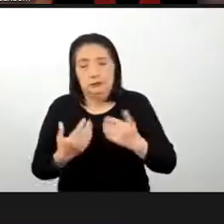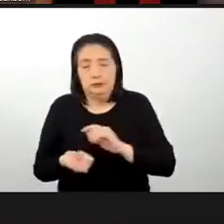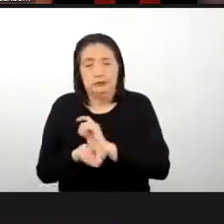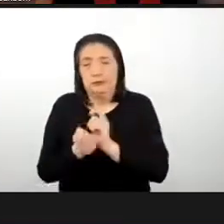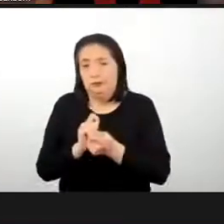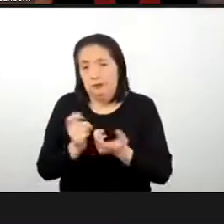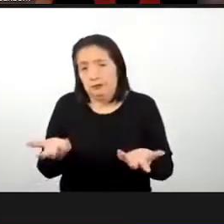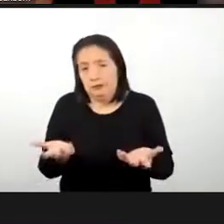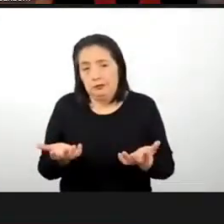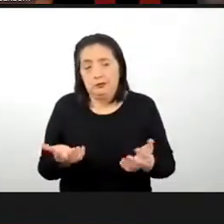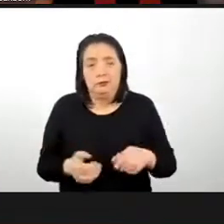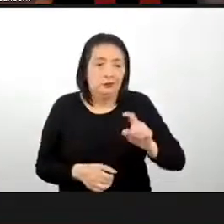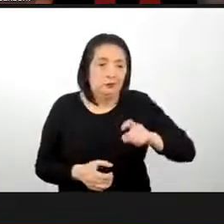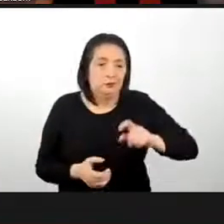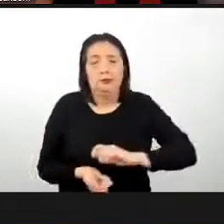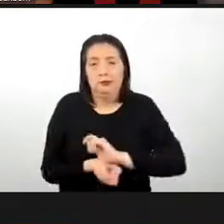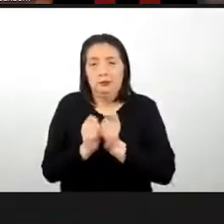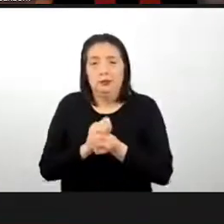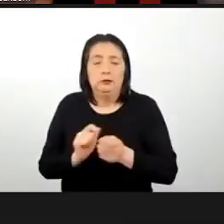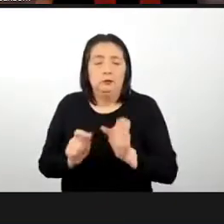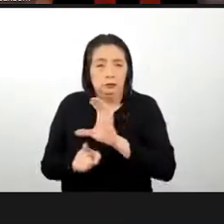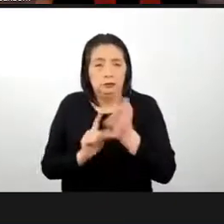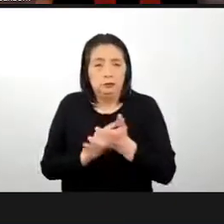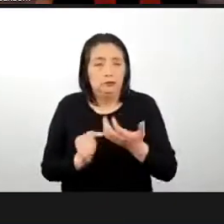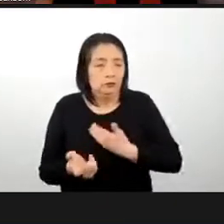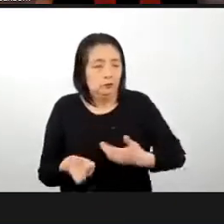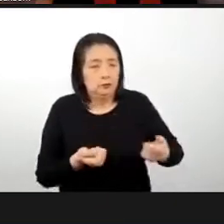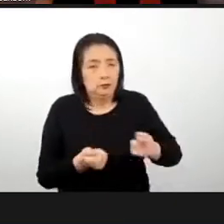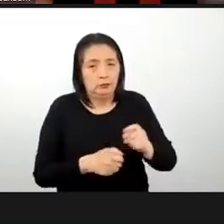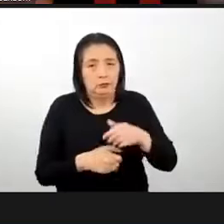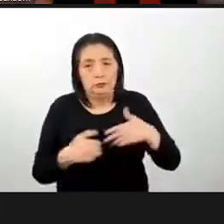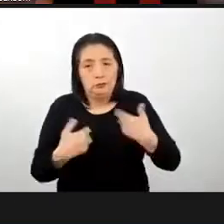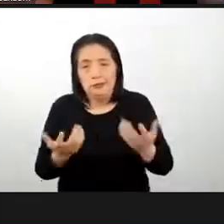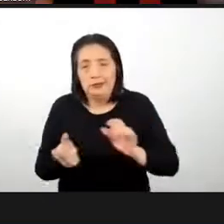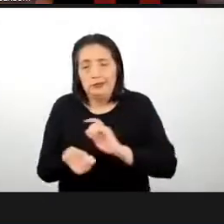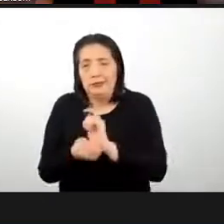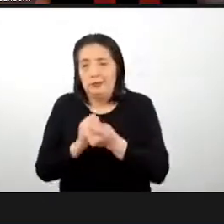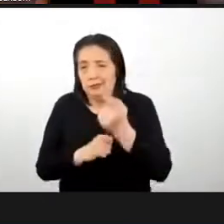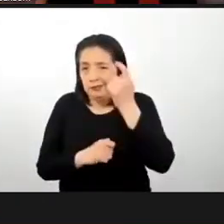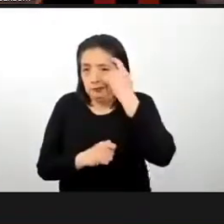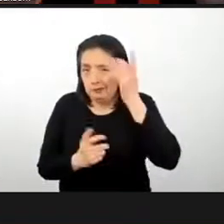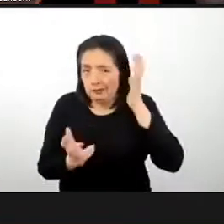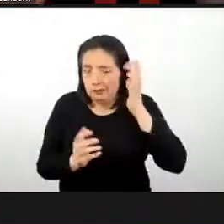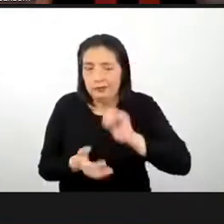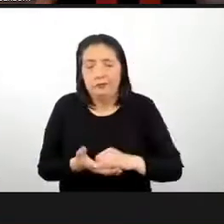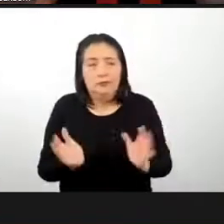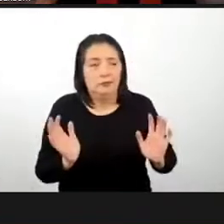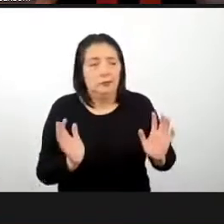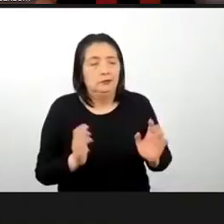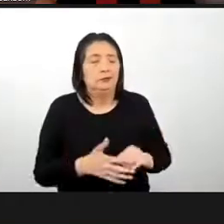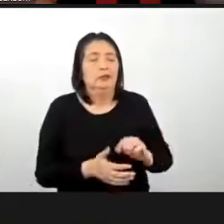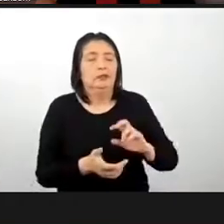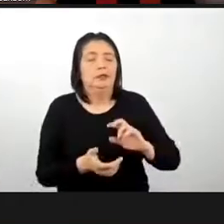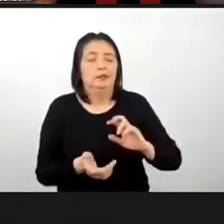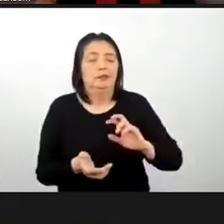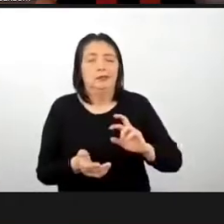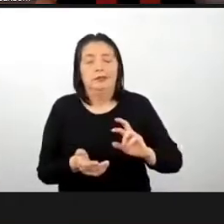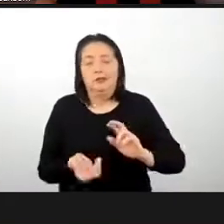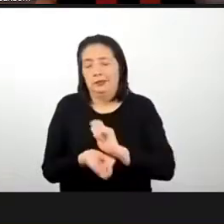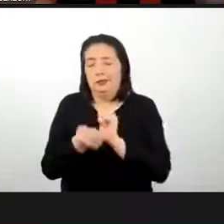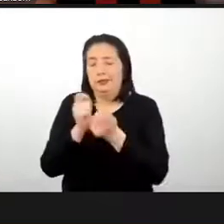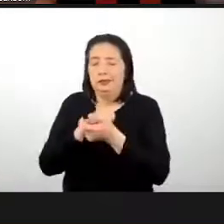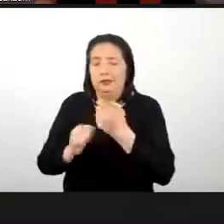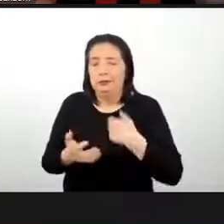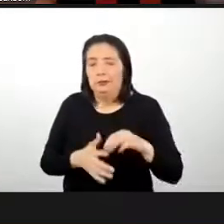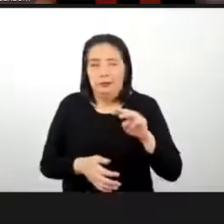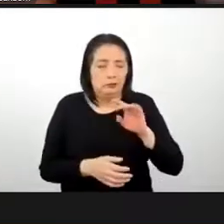cambio cultural, ¿no? Pero el Estado no puede cambiar las conciencias. Eso sería la revolución cultural de Mao, tampoco, ¿no? Un Estado liberal no puede cambiar las conciencias. Es una